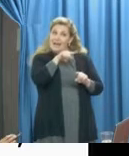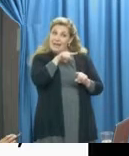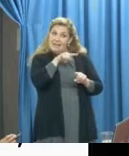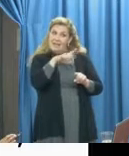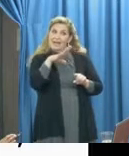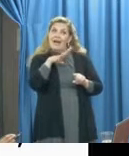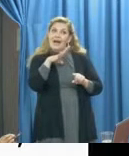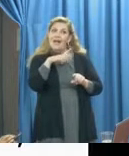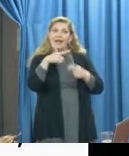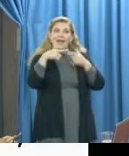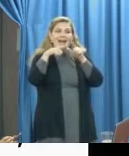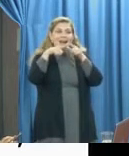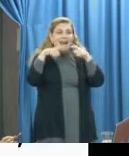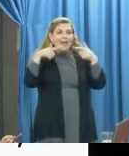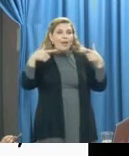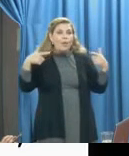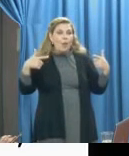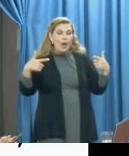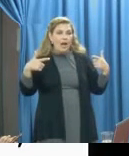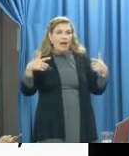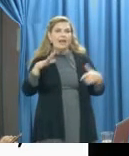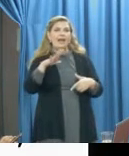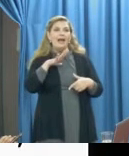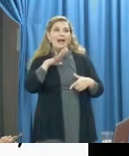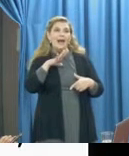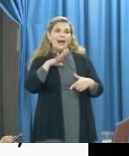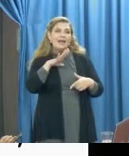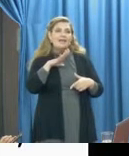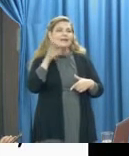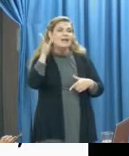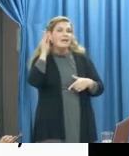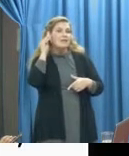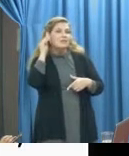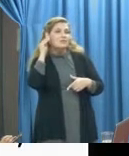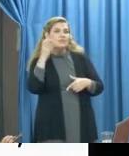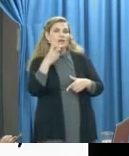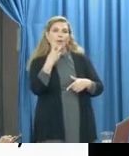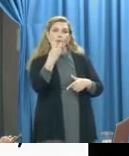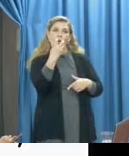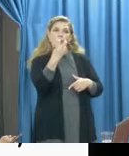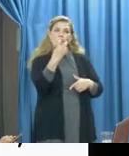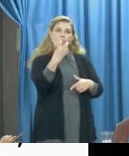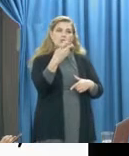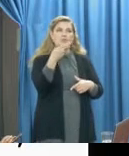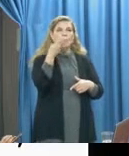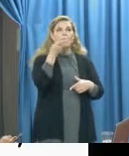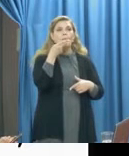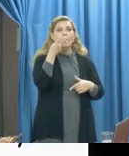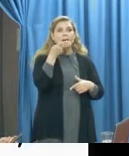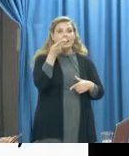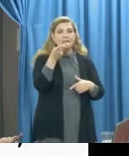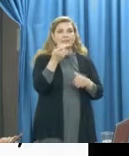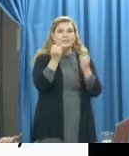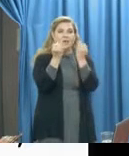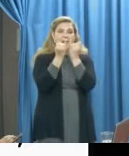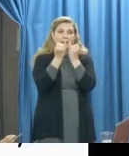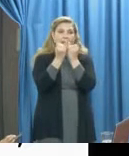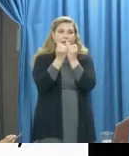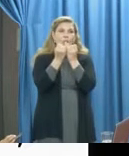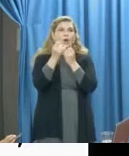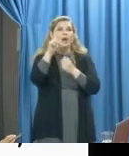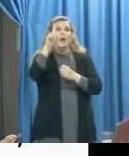lenguaje. Es exactamente donde están las frecuencias donde escuchamos, y así como escuchamos